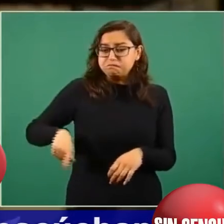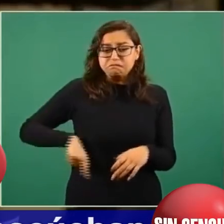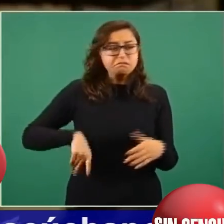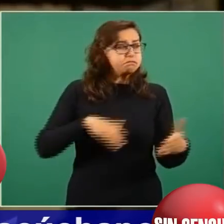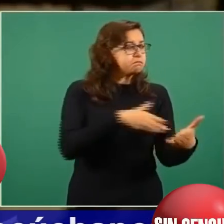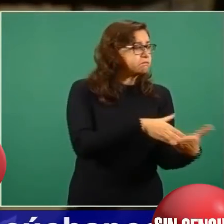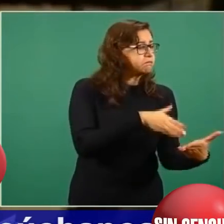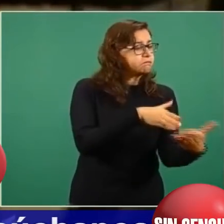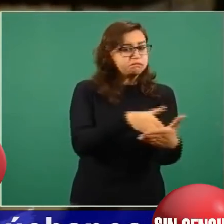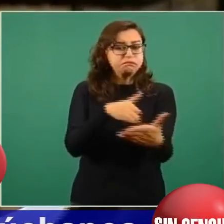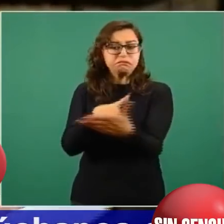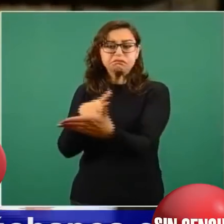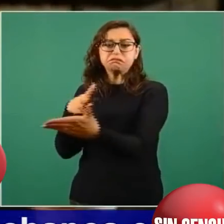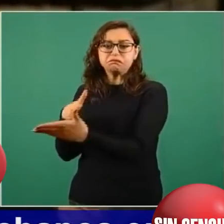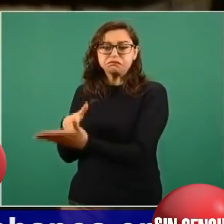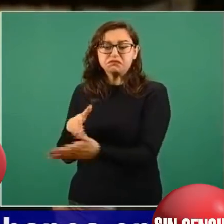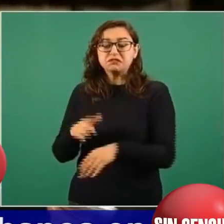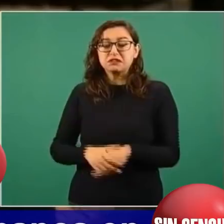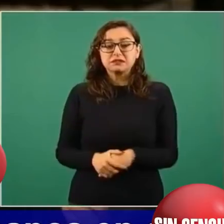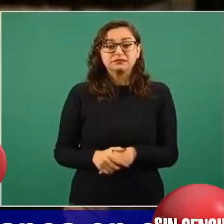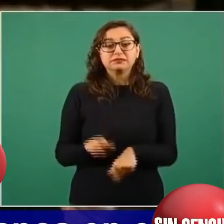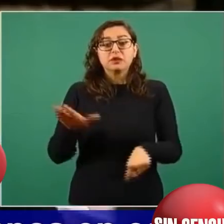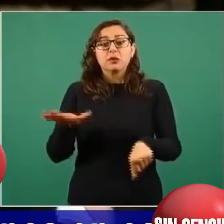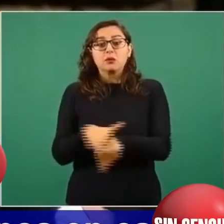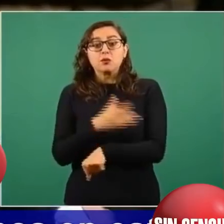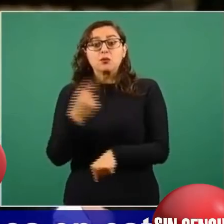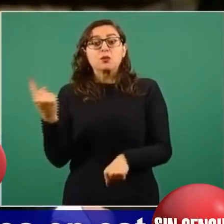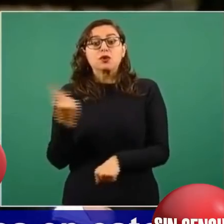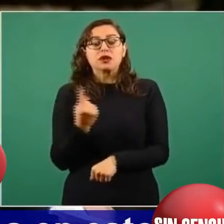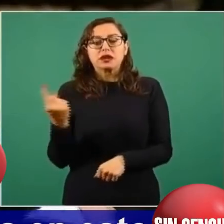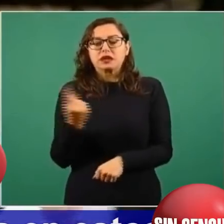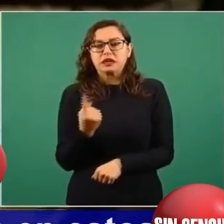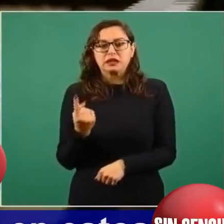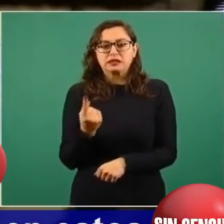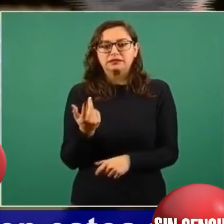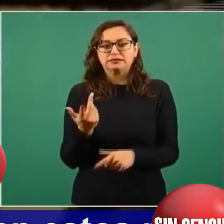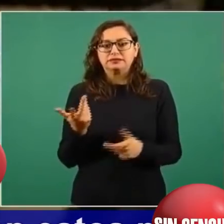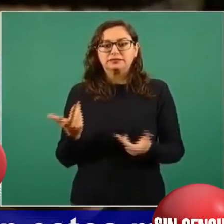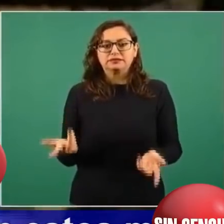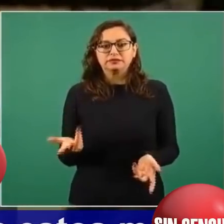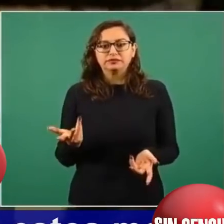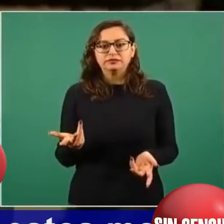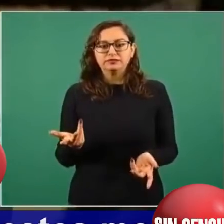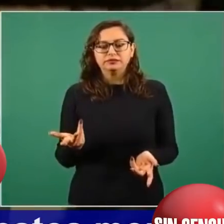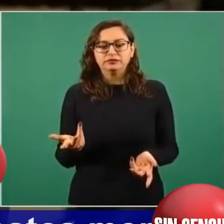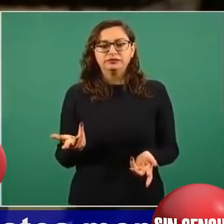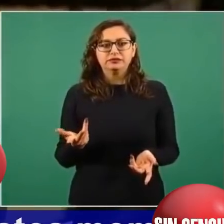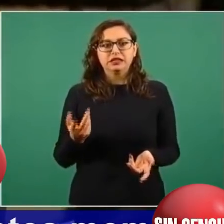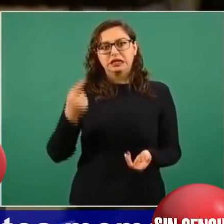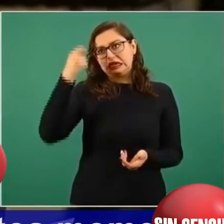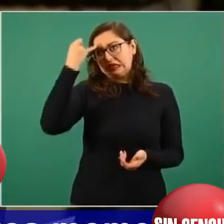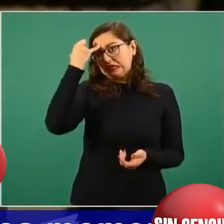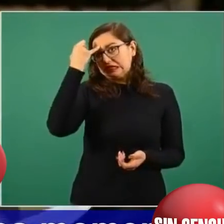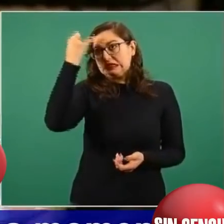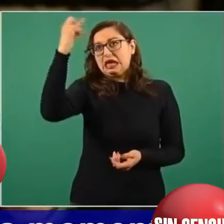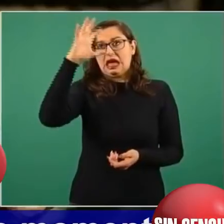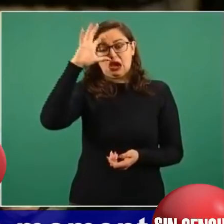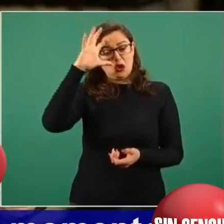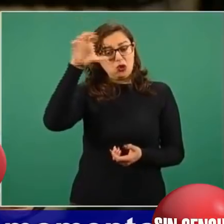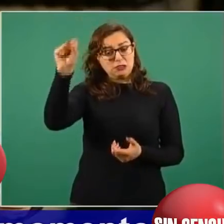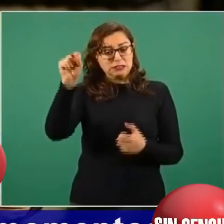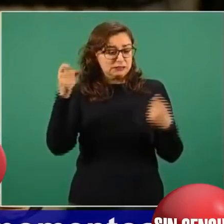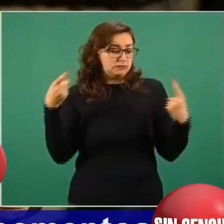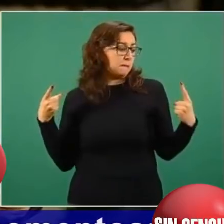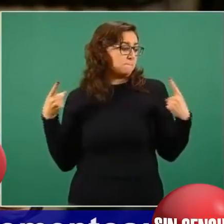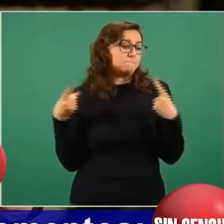porque veían escuelas ideológicas contrarias a lo que ellos ejercían en sus momentos. Todo este